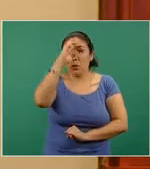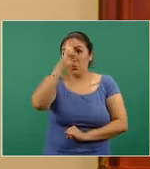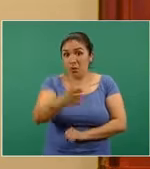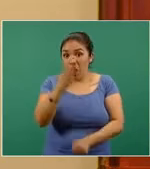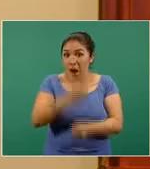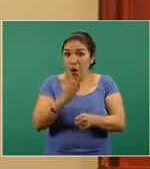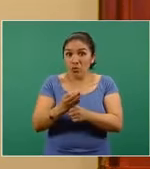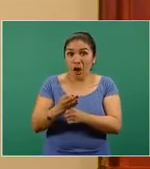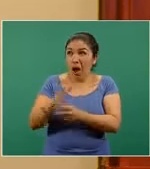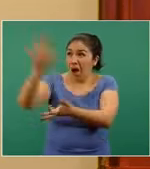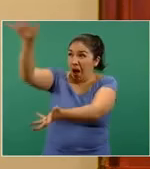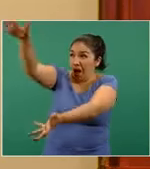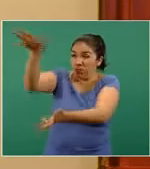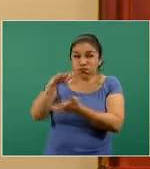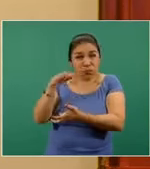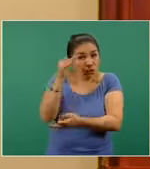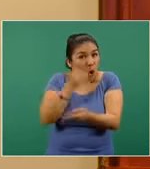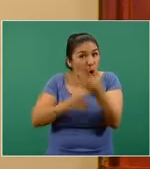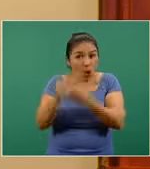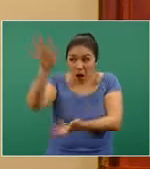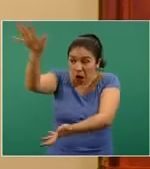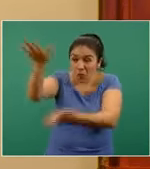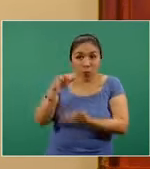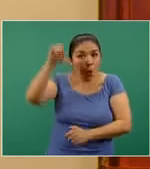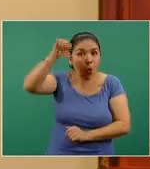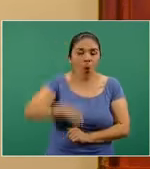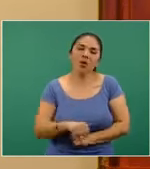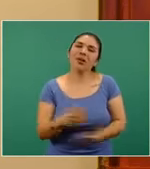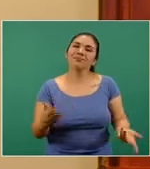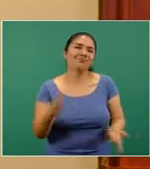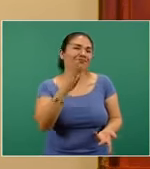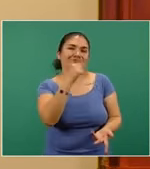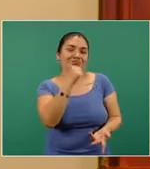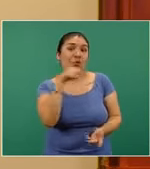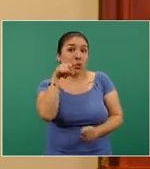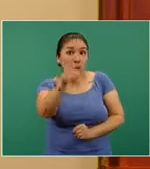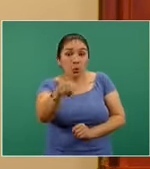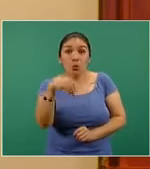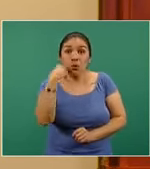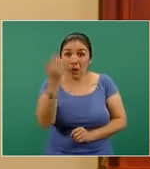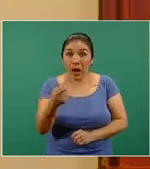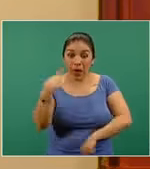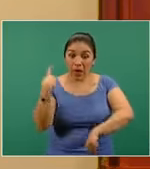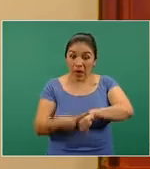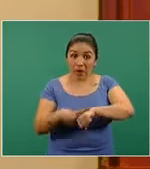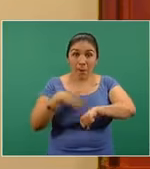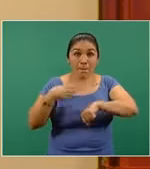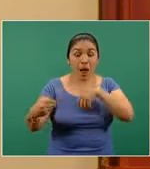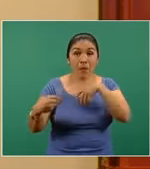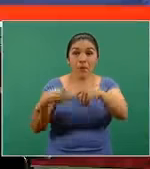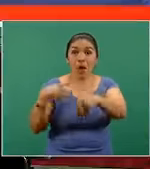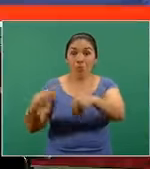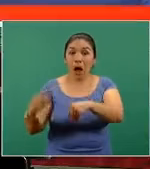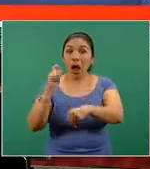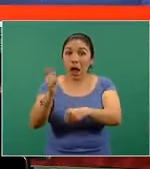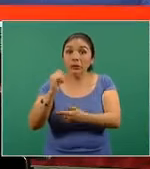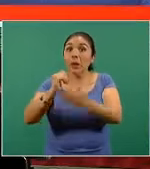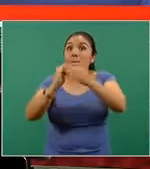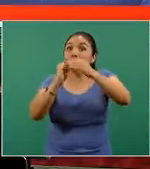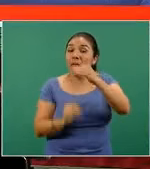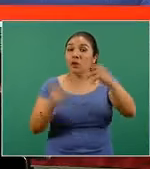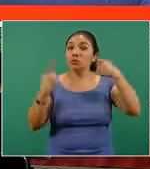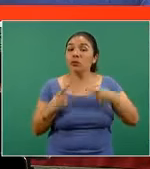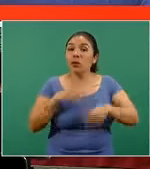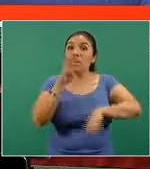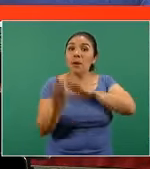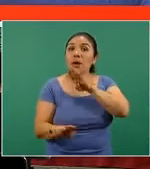este momento o en las siguientes semanas. Por lo tanto, si queremos que la epidemia cause cada vez menos muertes